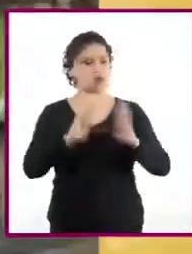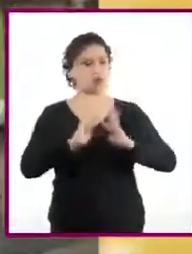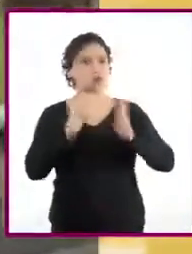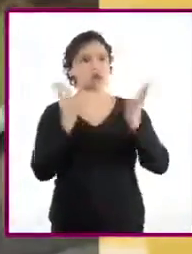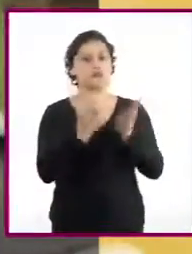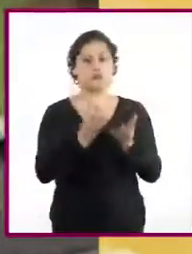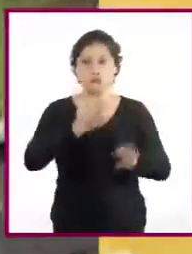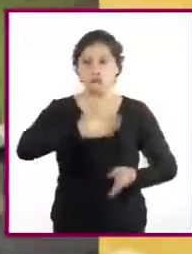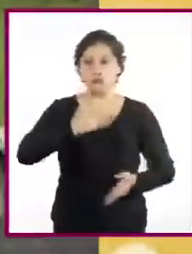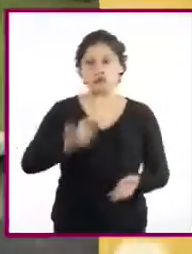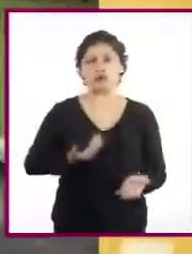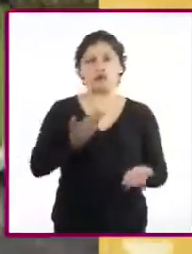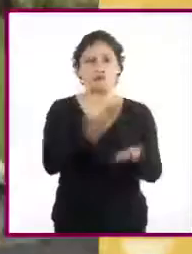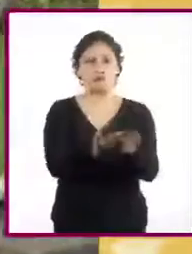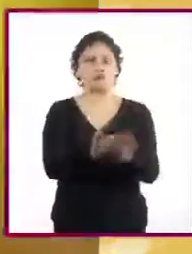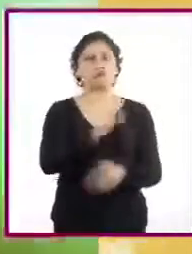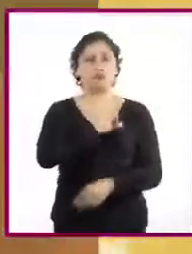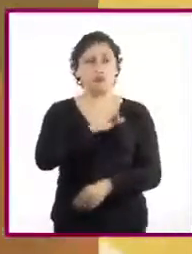puro cuento.